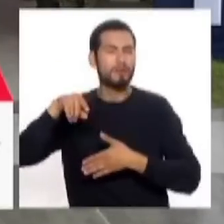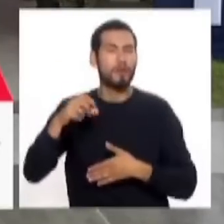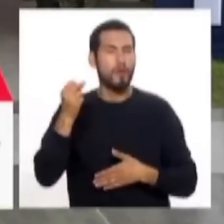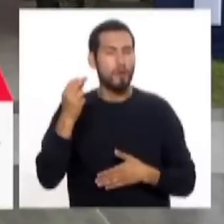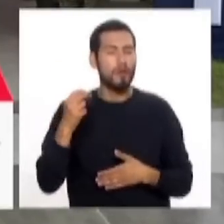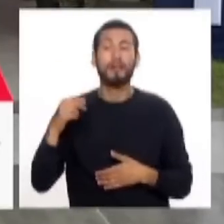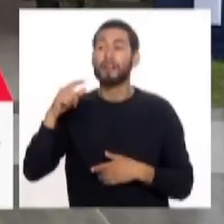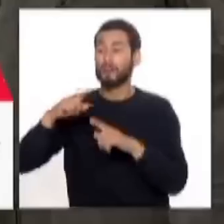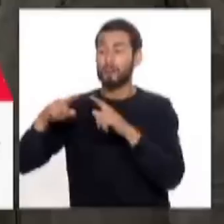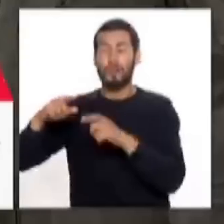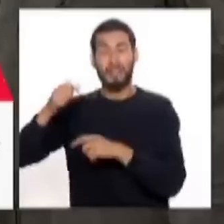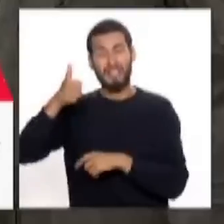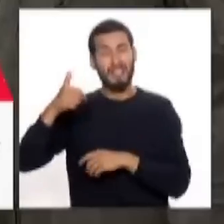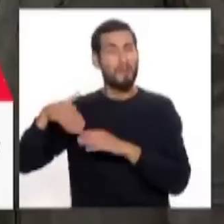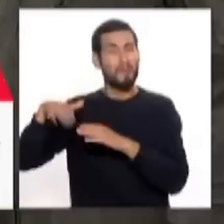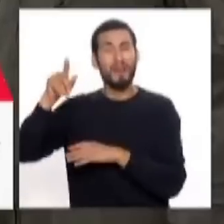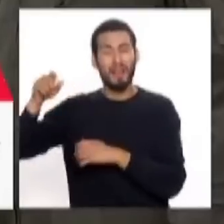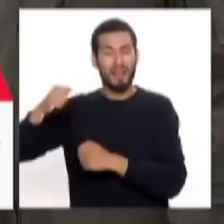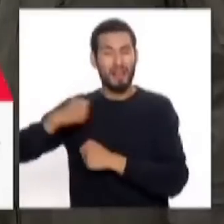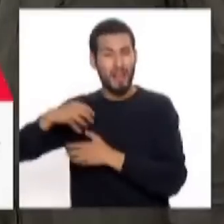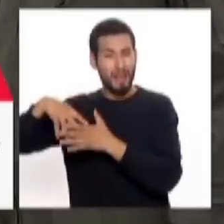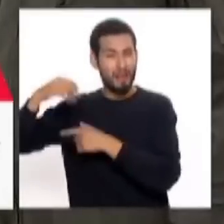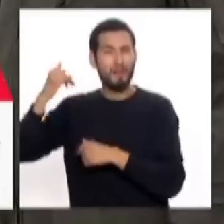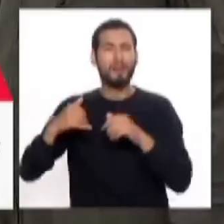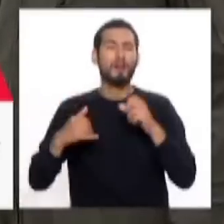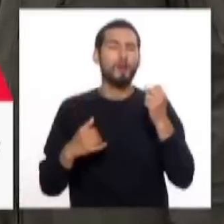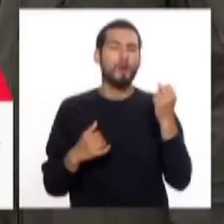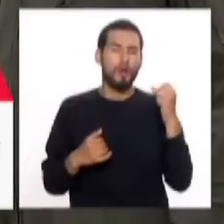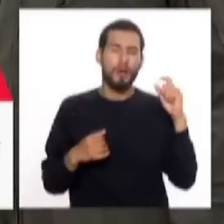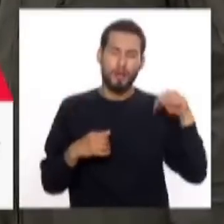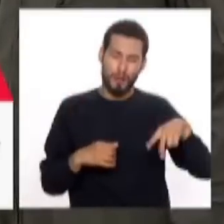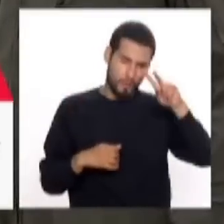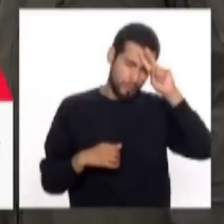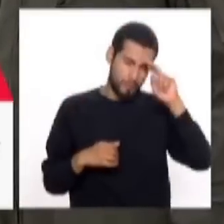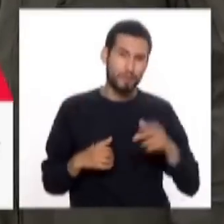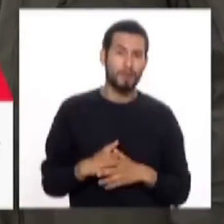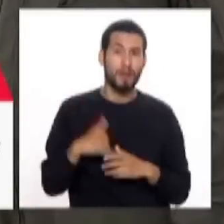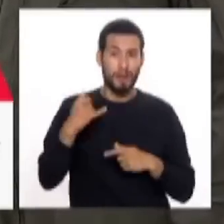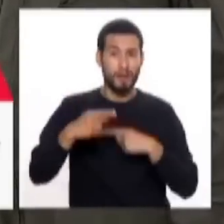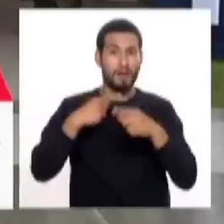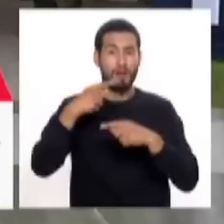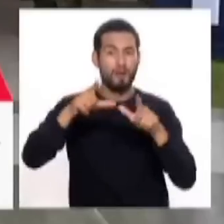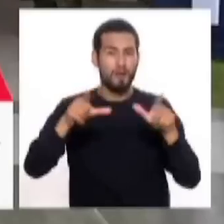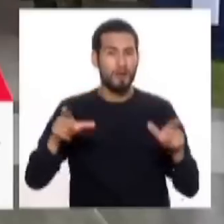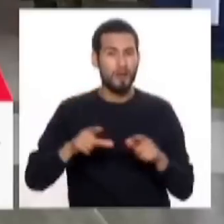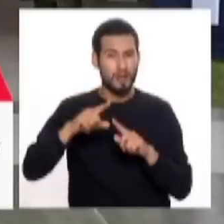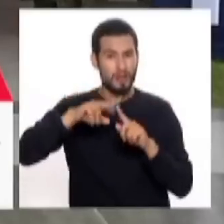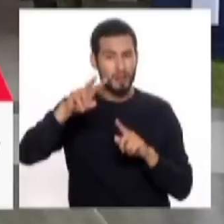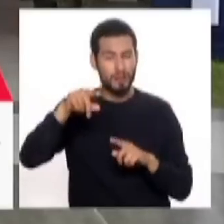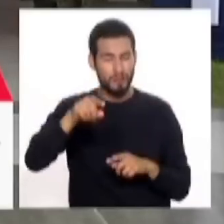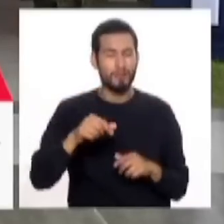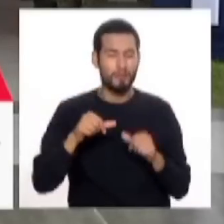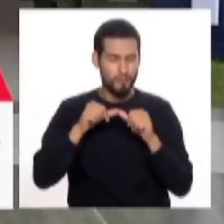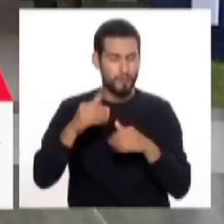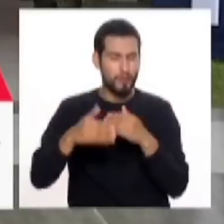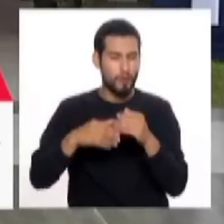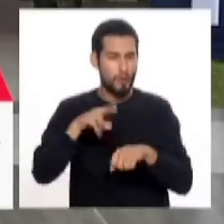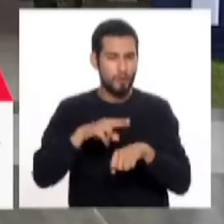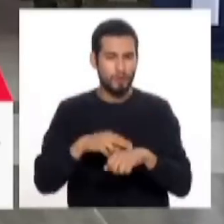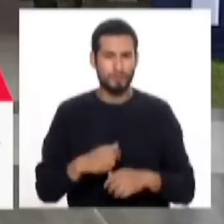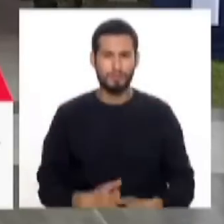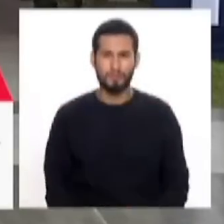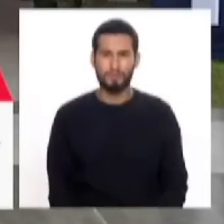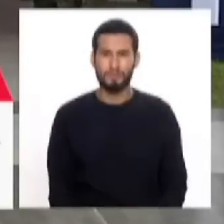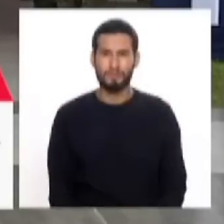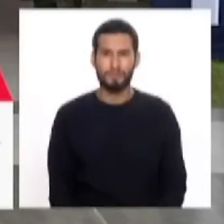y 12 aeronaves nacionales. Nosotros retornamos a estudio para continuar con la programación habitual de TV Perú.